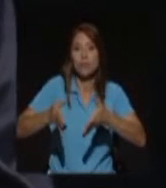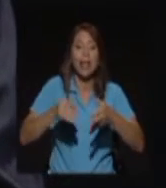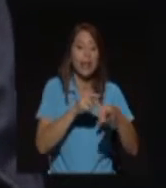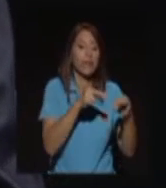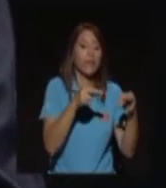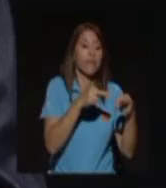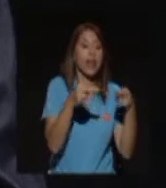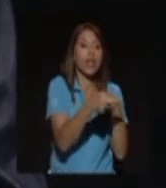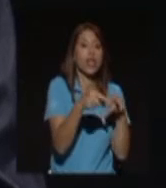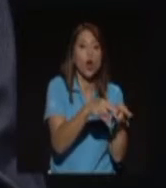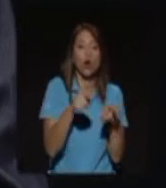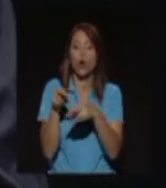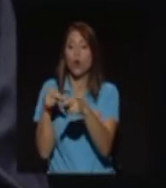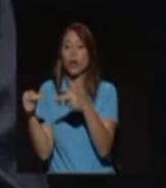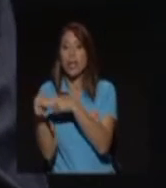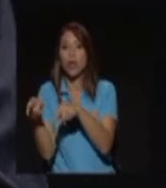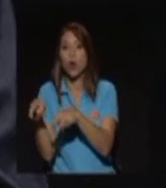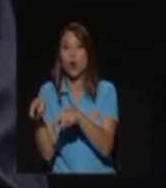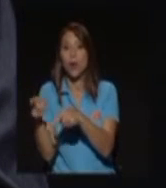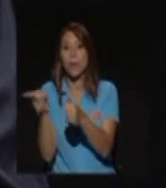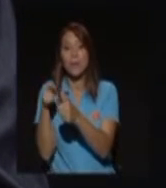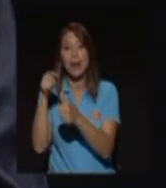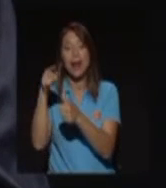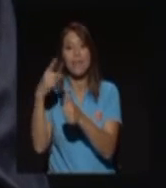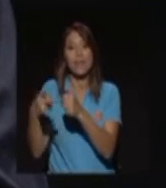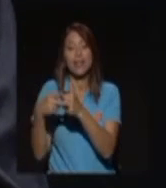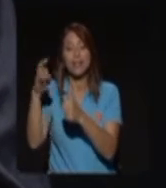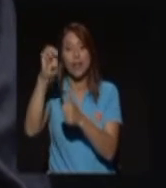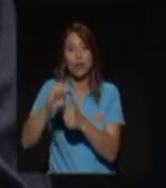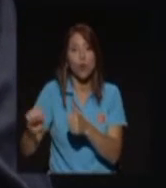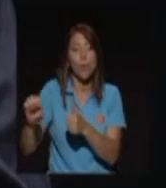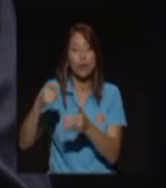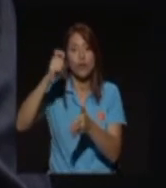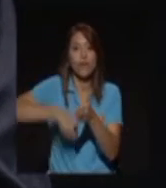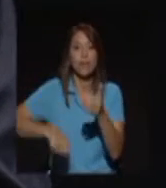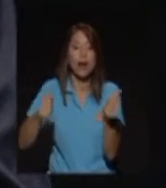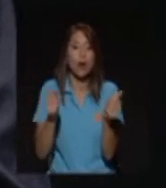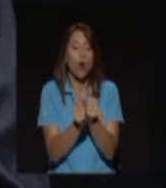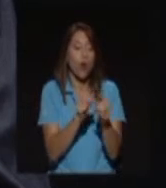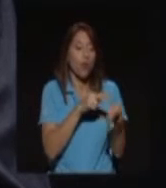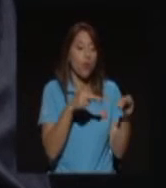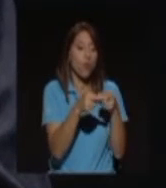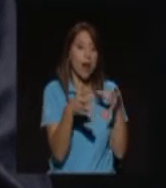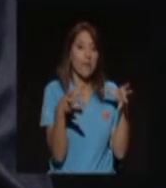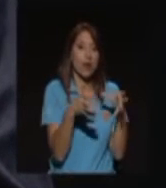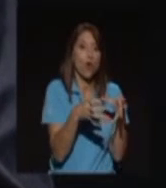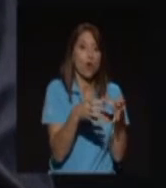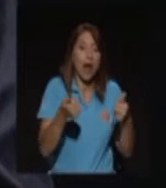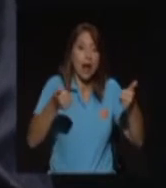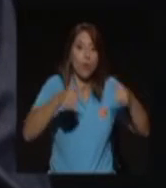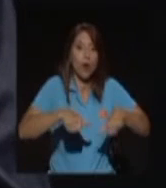Primera vez que los europeos firman con una región un acuerdo comercial. Ese acuerdo comercial, en la